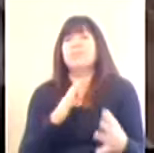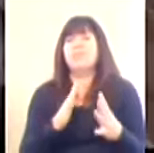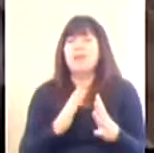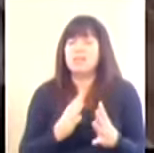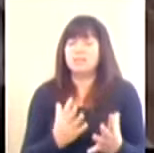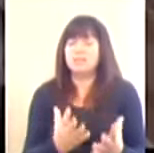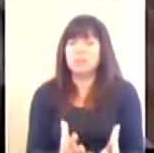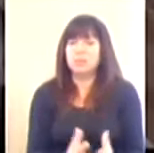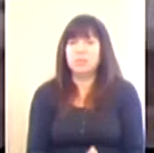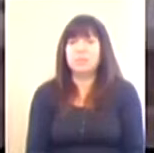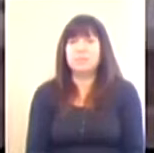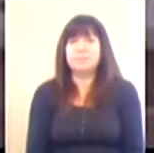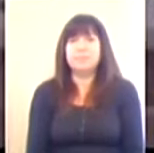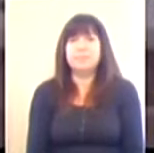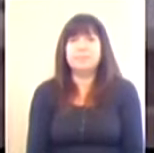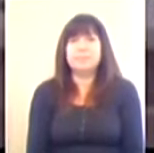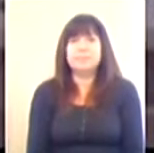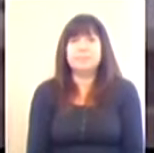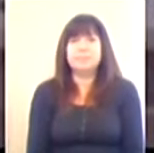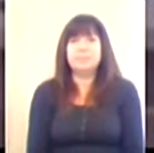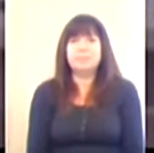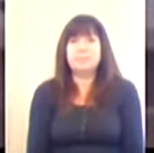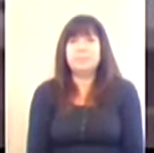y gracias.